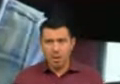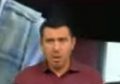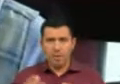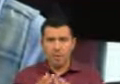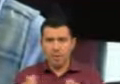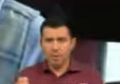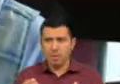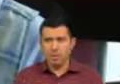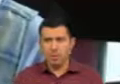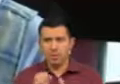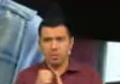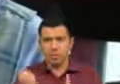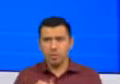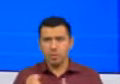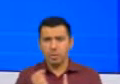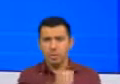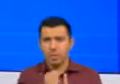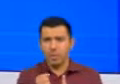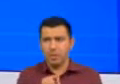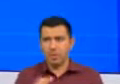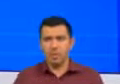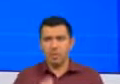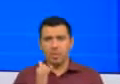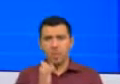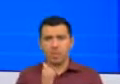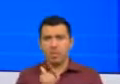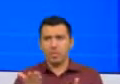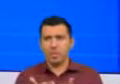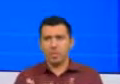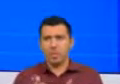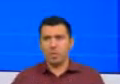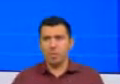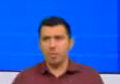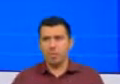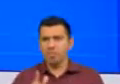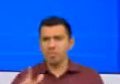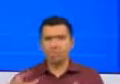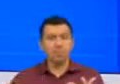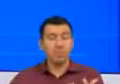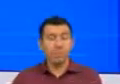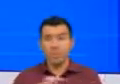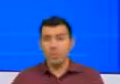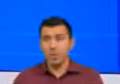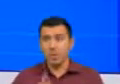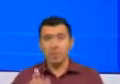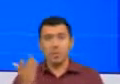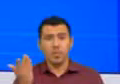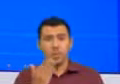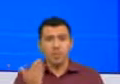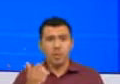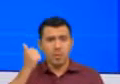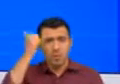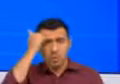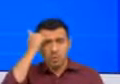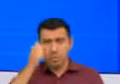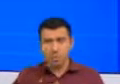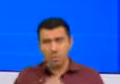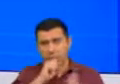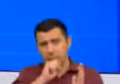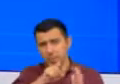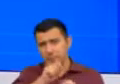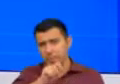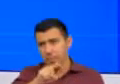y el matonismo en las instituciones pues en medio de toda esta polémica a docentes y estudiantes consultados por oriente noticias